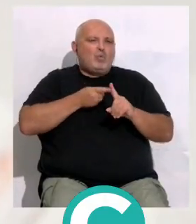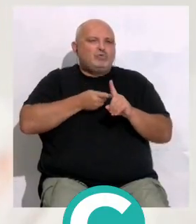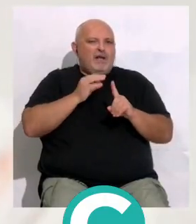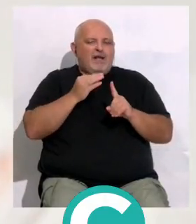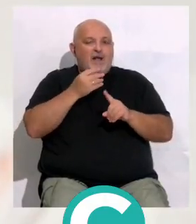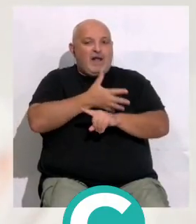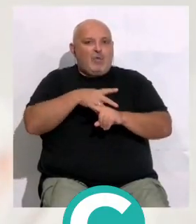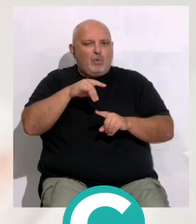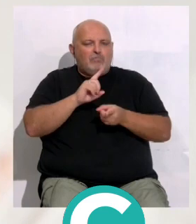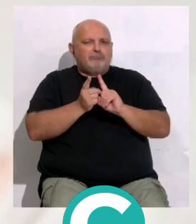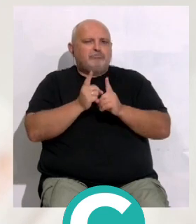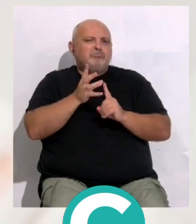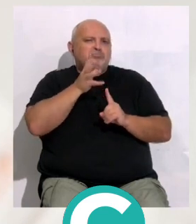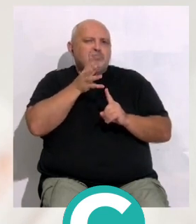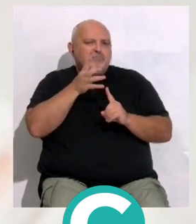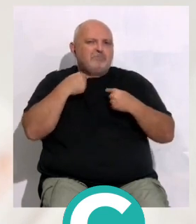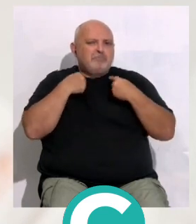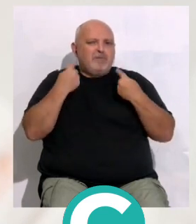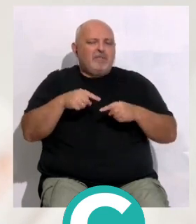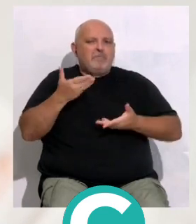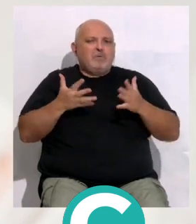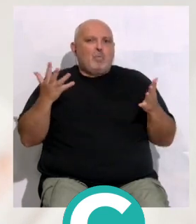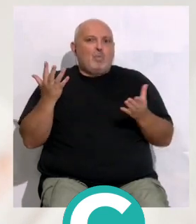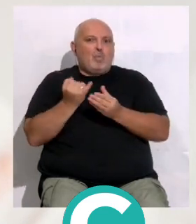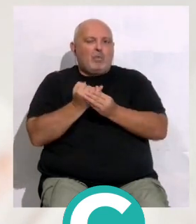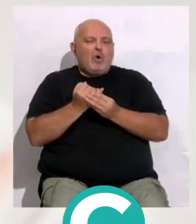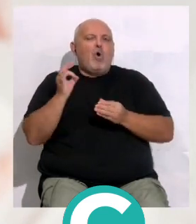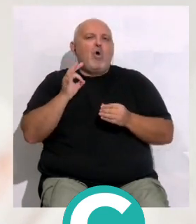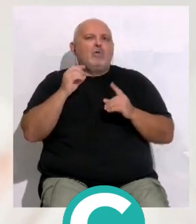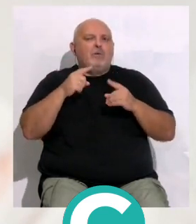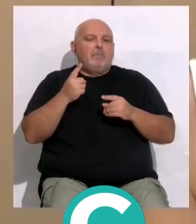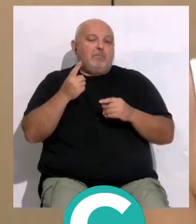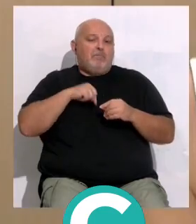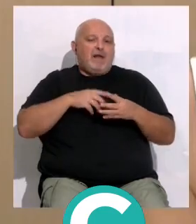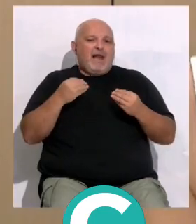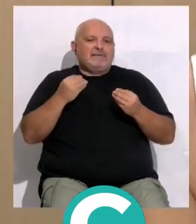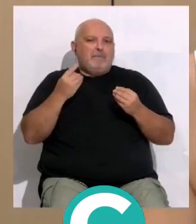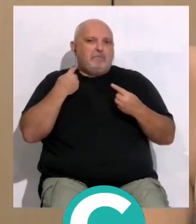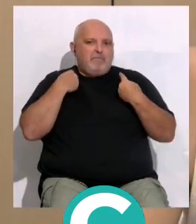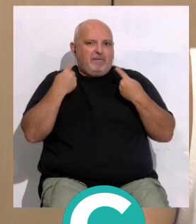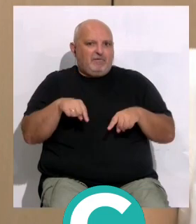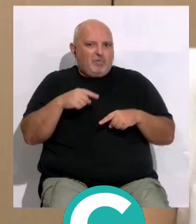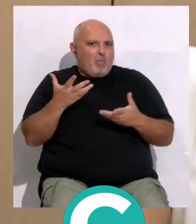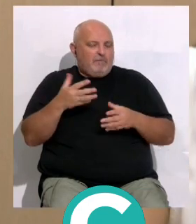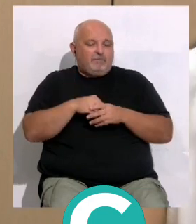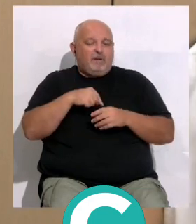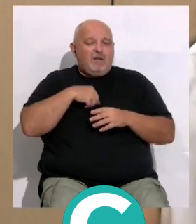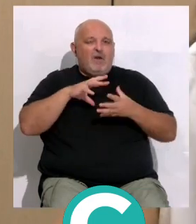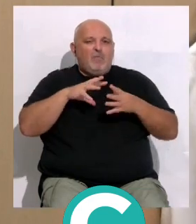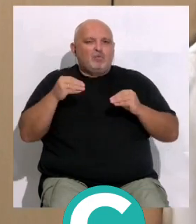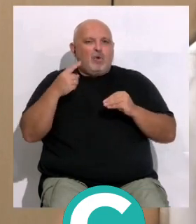de la glucosa y en la consecución de la pérdida de peso o en la pérdida de grasa corporal. El músculo es el principal órgano que